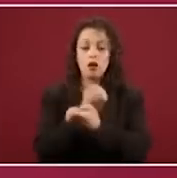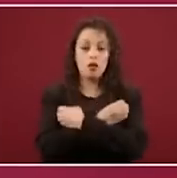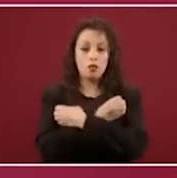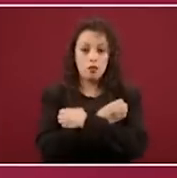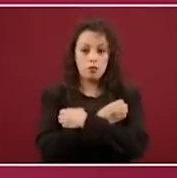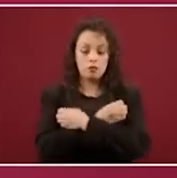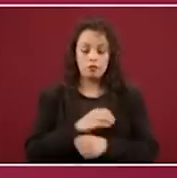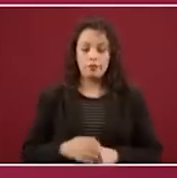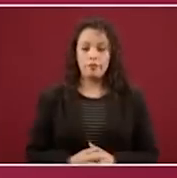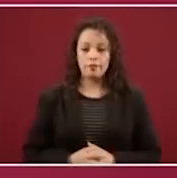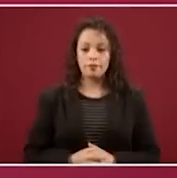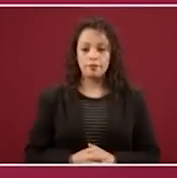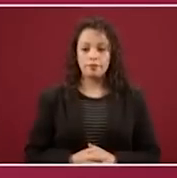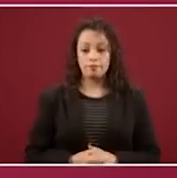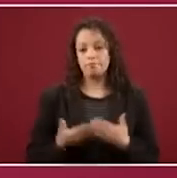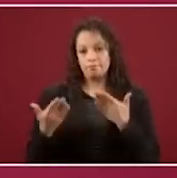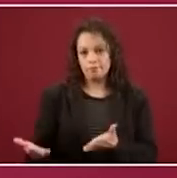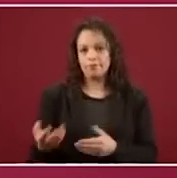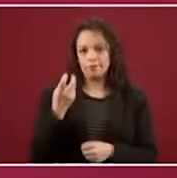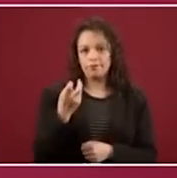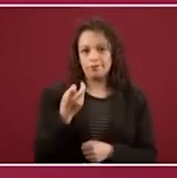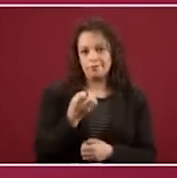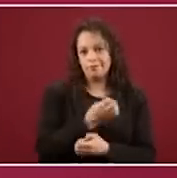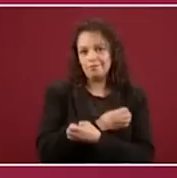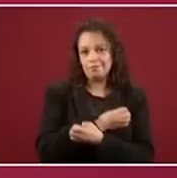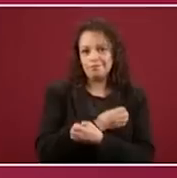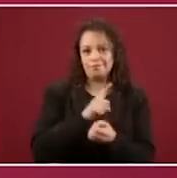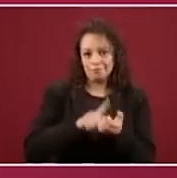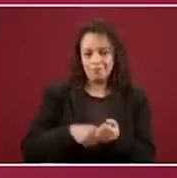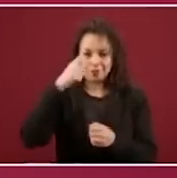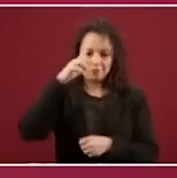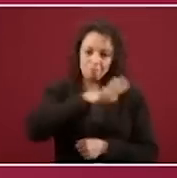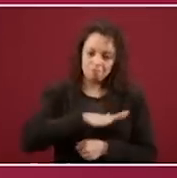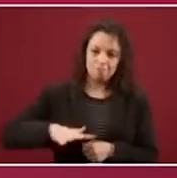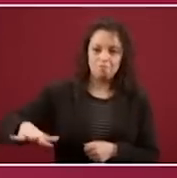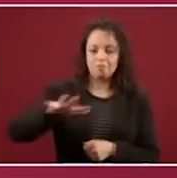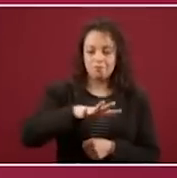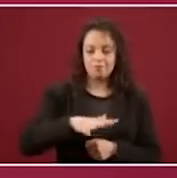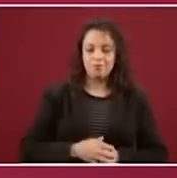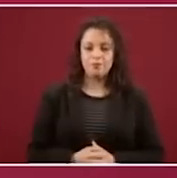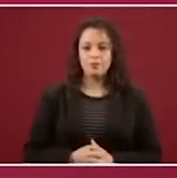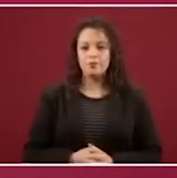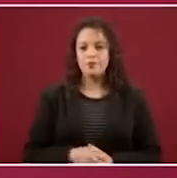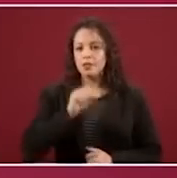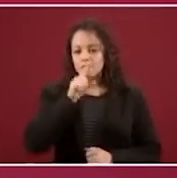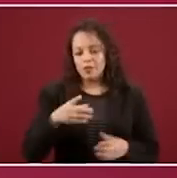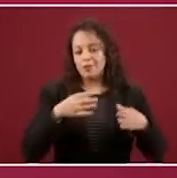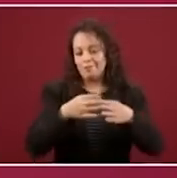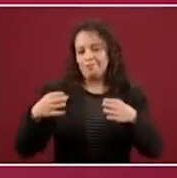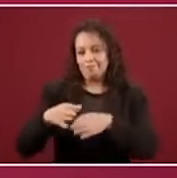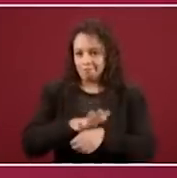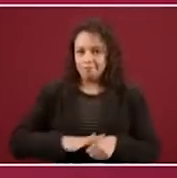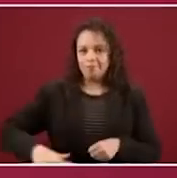su educación precisamente al país y al propio sector. Entonces, hemos estado hablando con